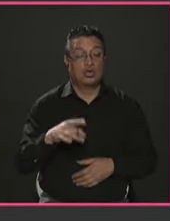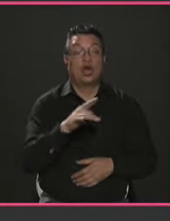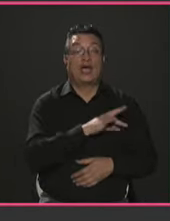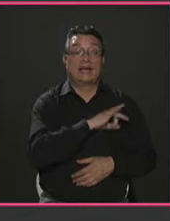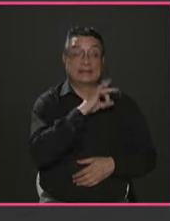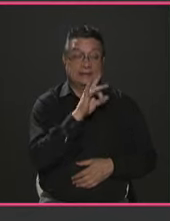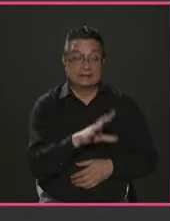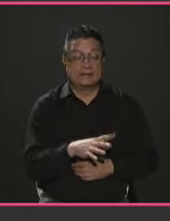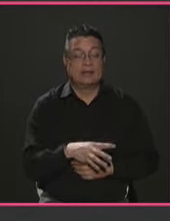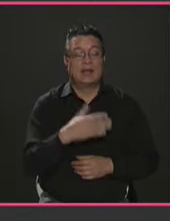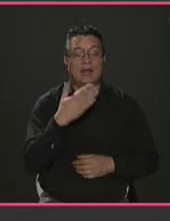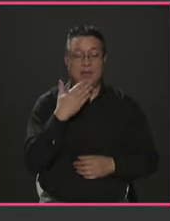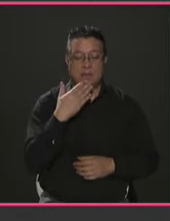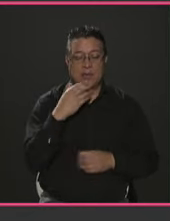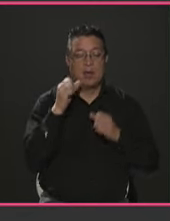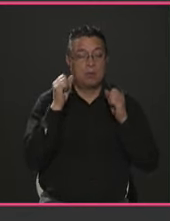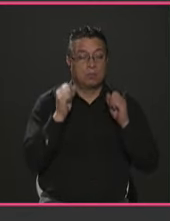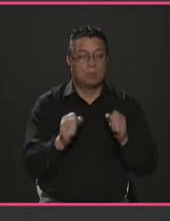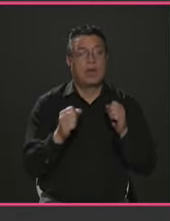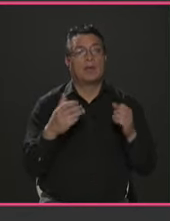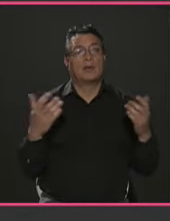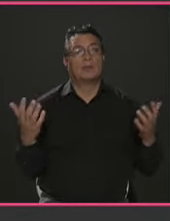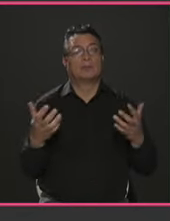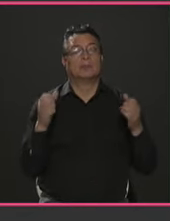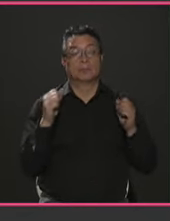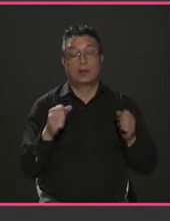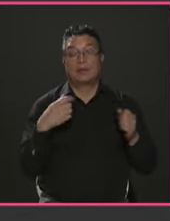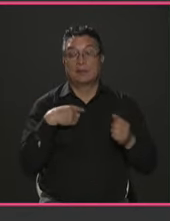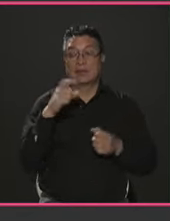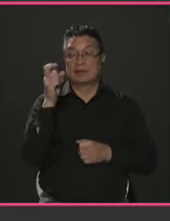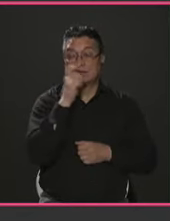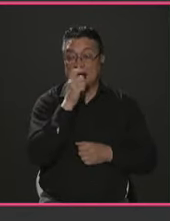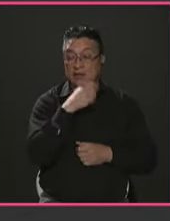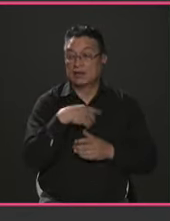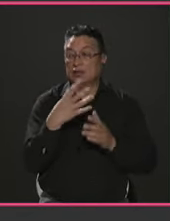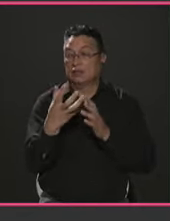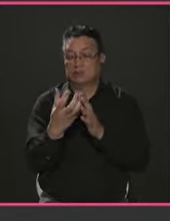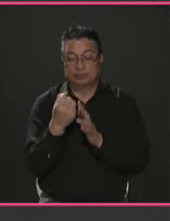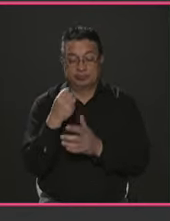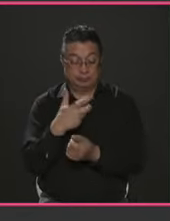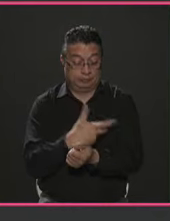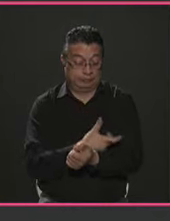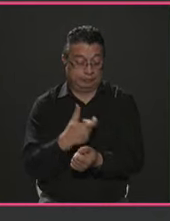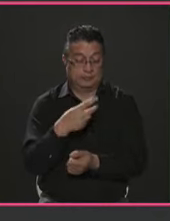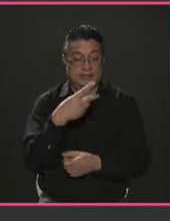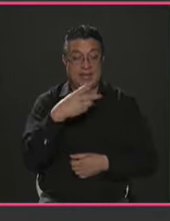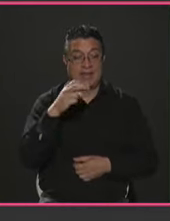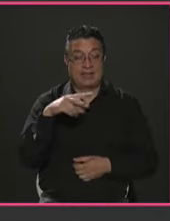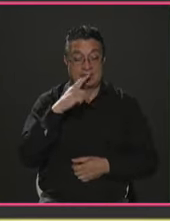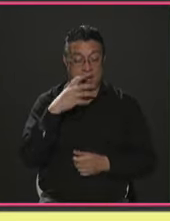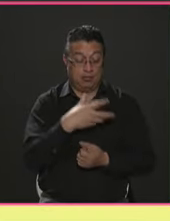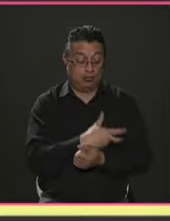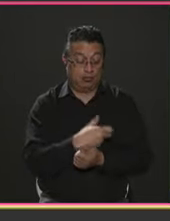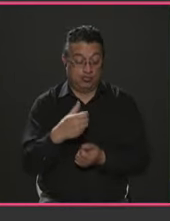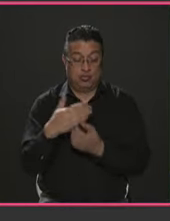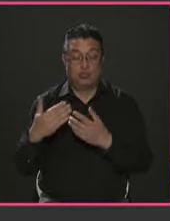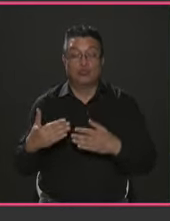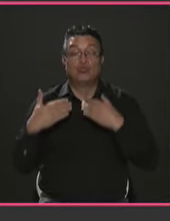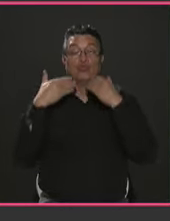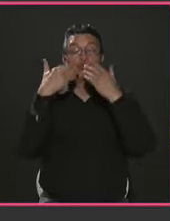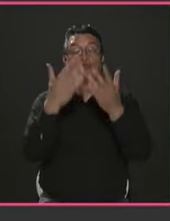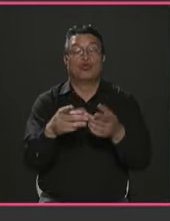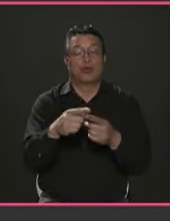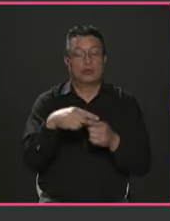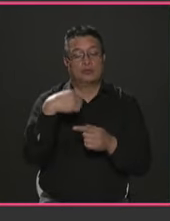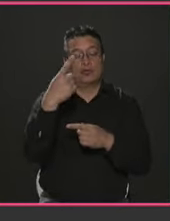también para poder de cierta manera sacar sangre a las personas que han tenido anav virus y poder encontrar estas que